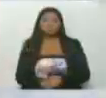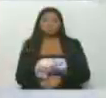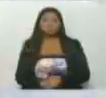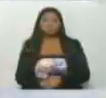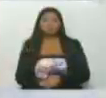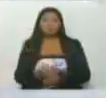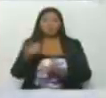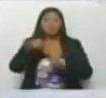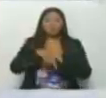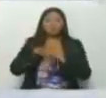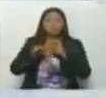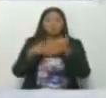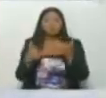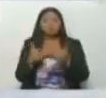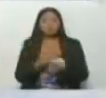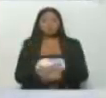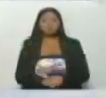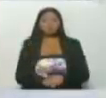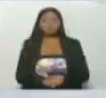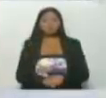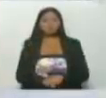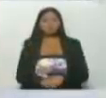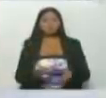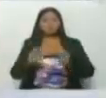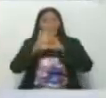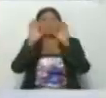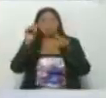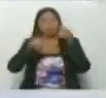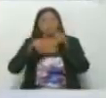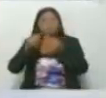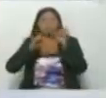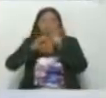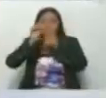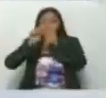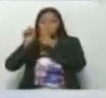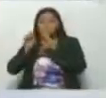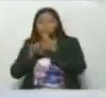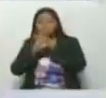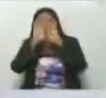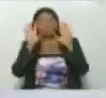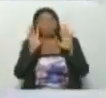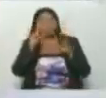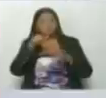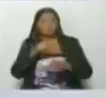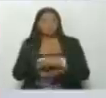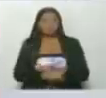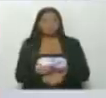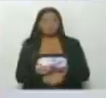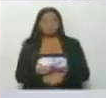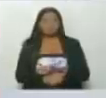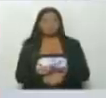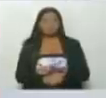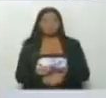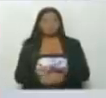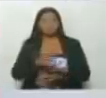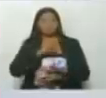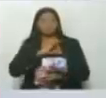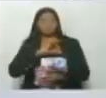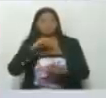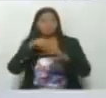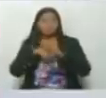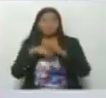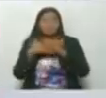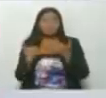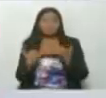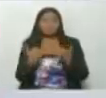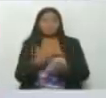y posteriormente fueron elementos de evaluación correcto y fue la interna un método correcto no